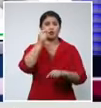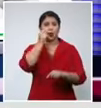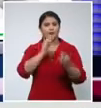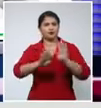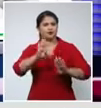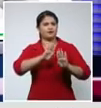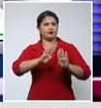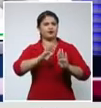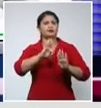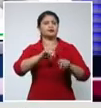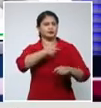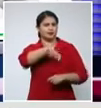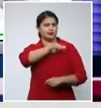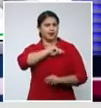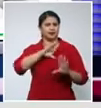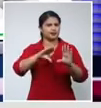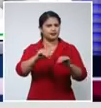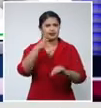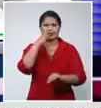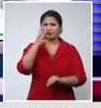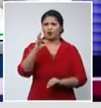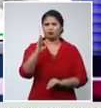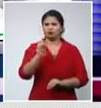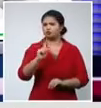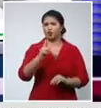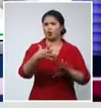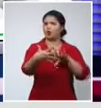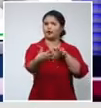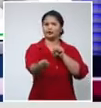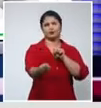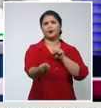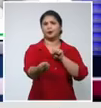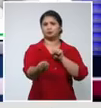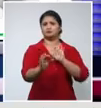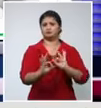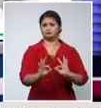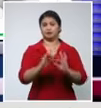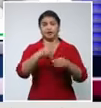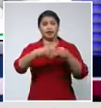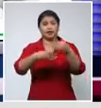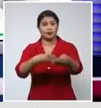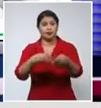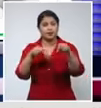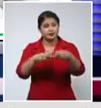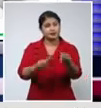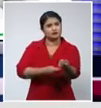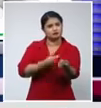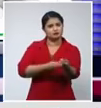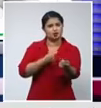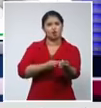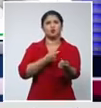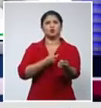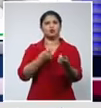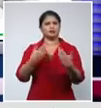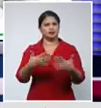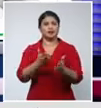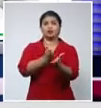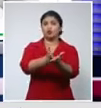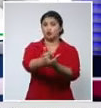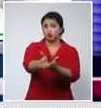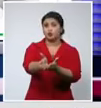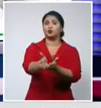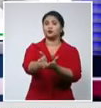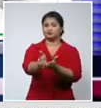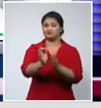cara: no, no nos entendemos. Pero después de Baraguá no ha sido poco el peligro para nuestra